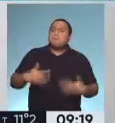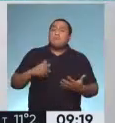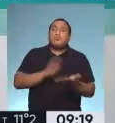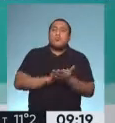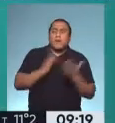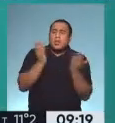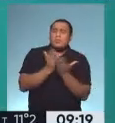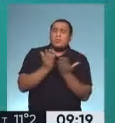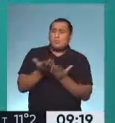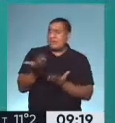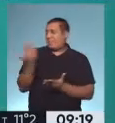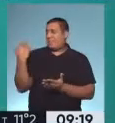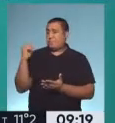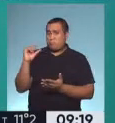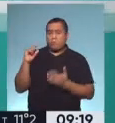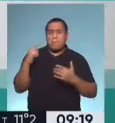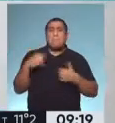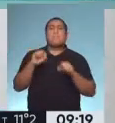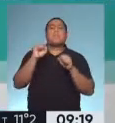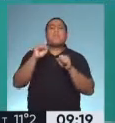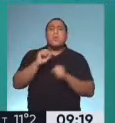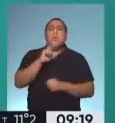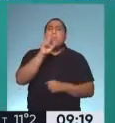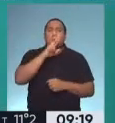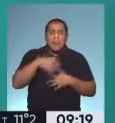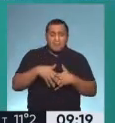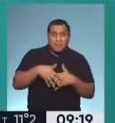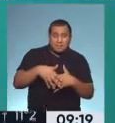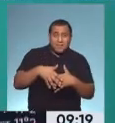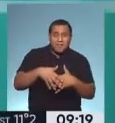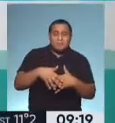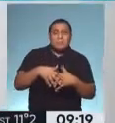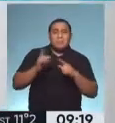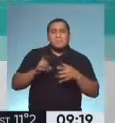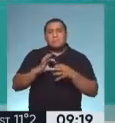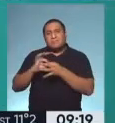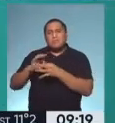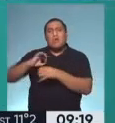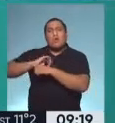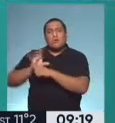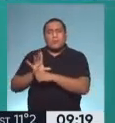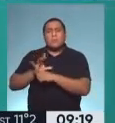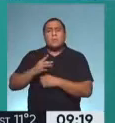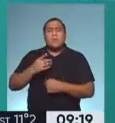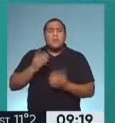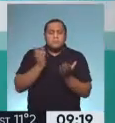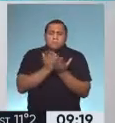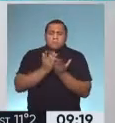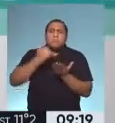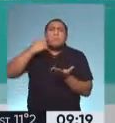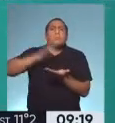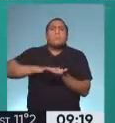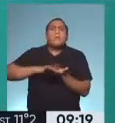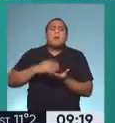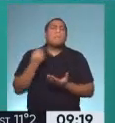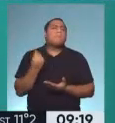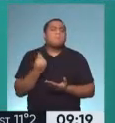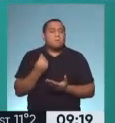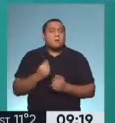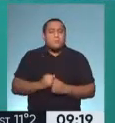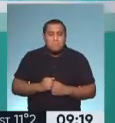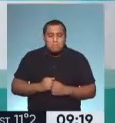reciente que se ha hecho vinculado a las embarazadas y alcohol y que justamente demuestra que hay una cuestión